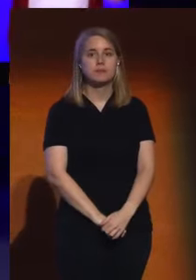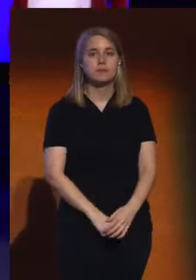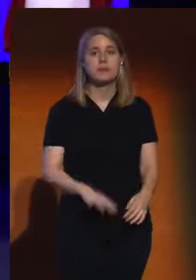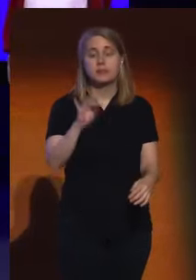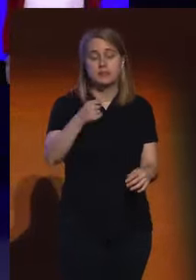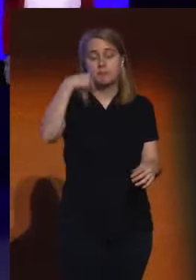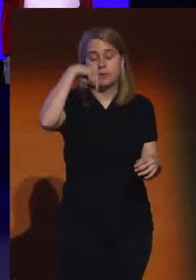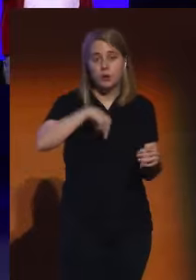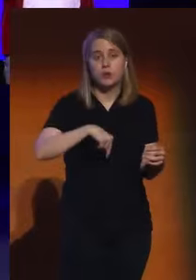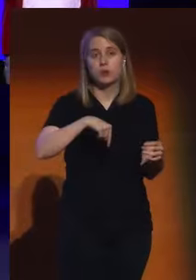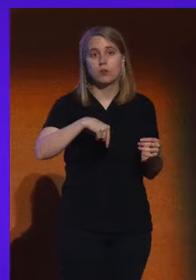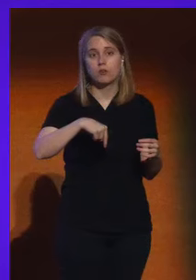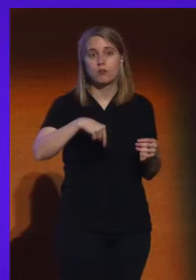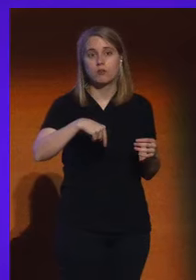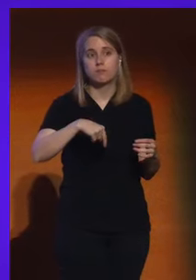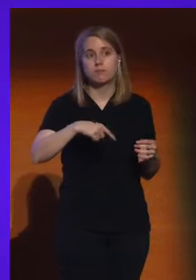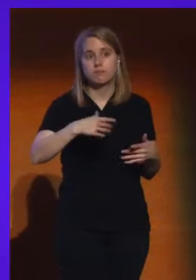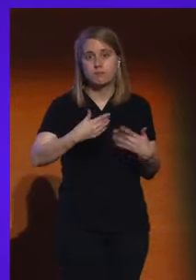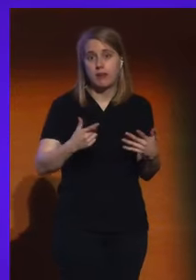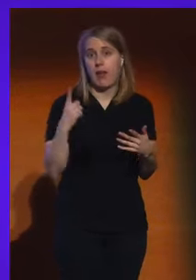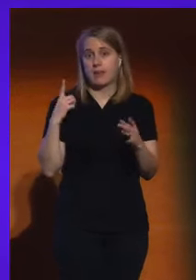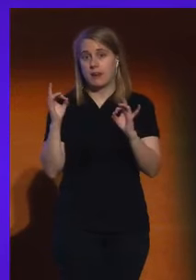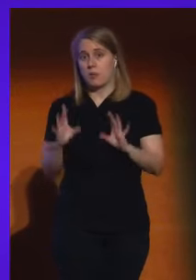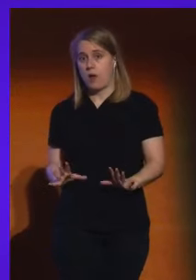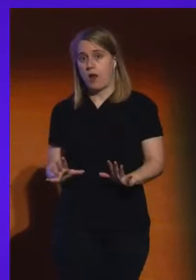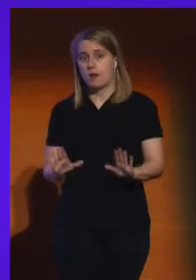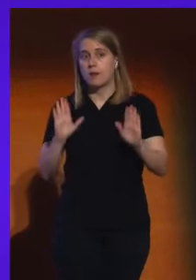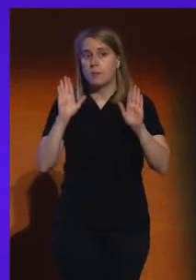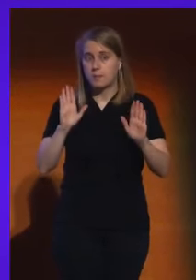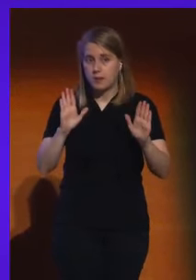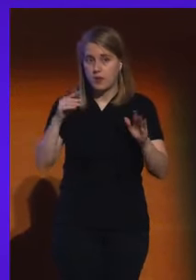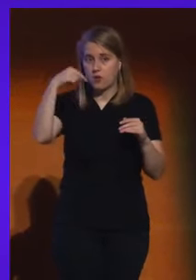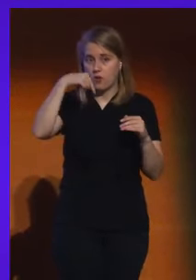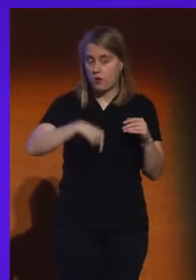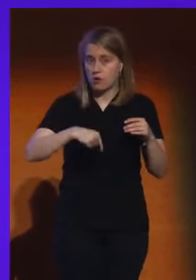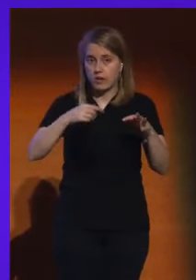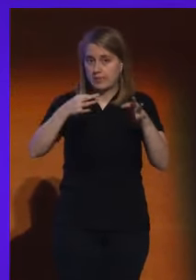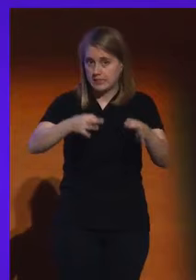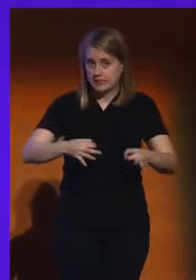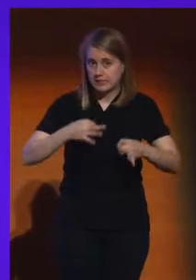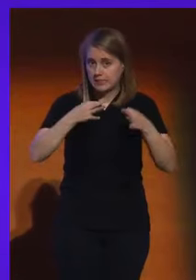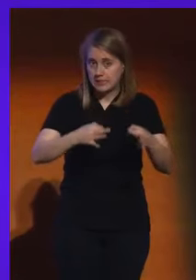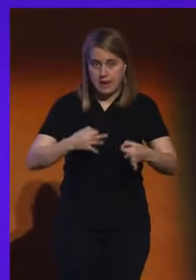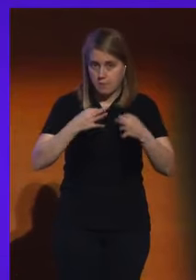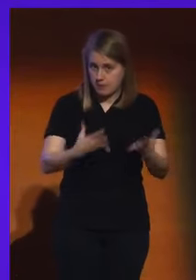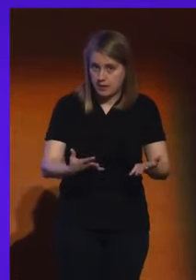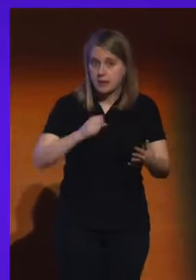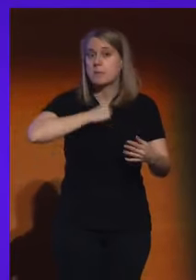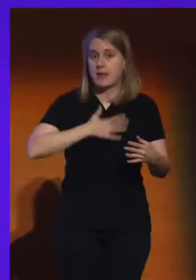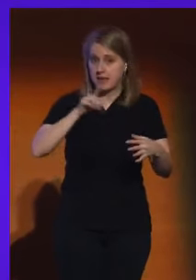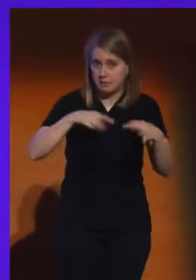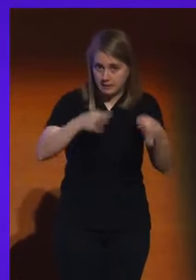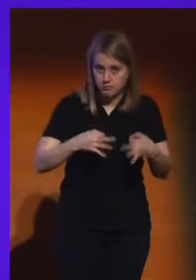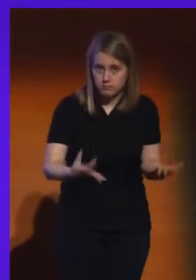Y sí, hoy es todavía ayer, pero hoy es siempre y sobre todo